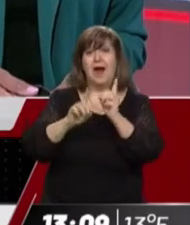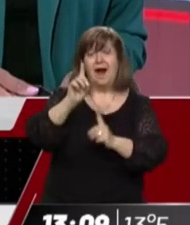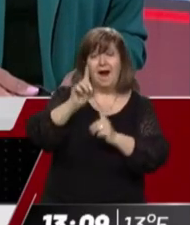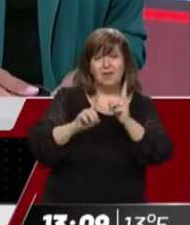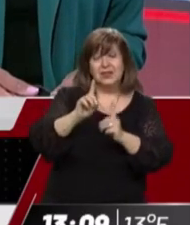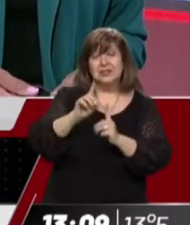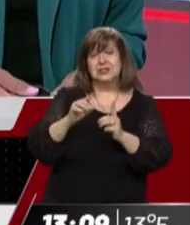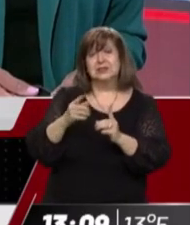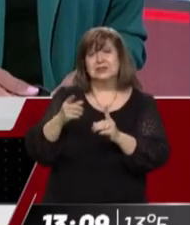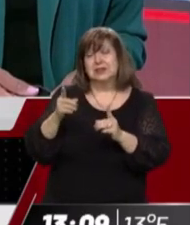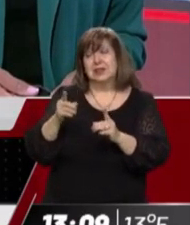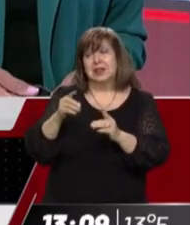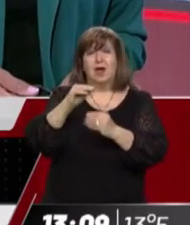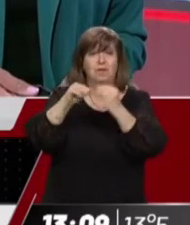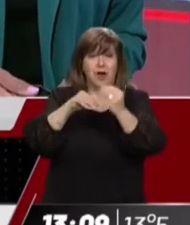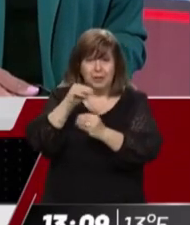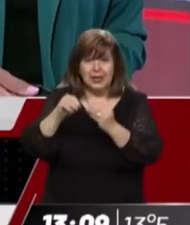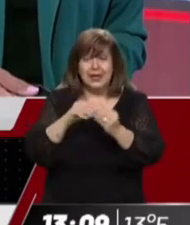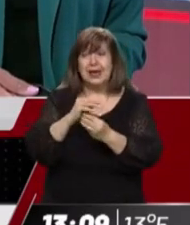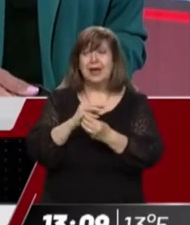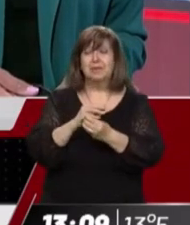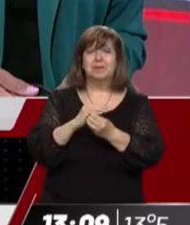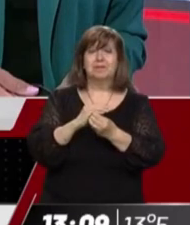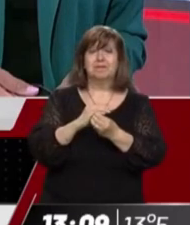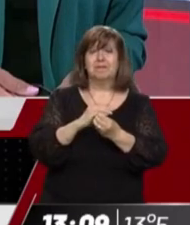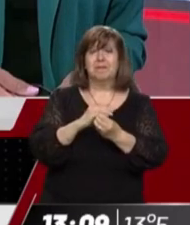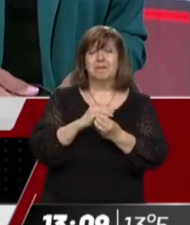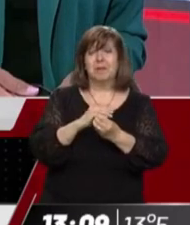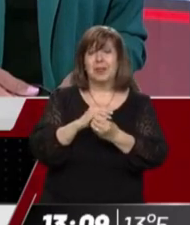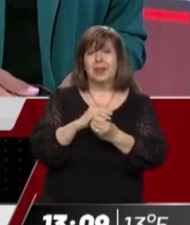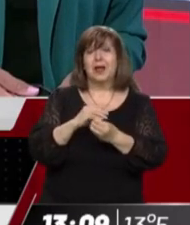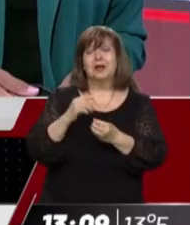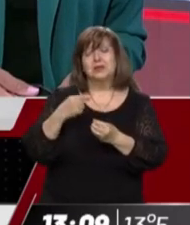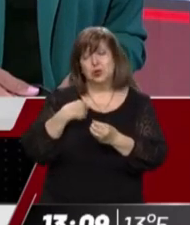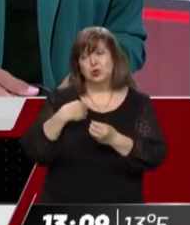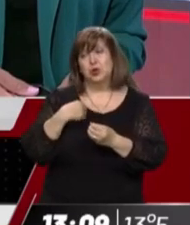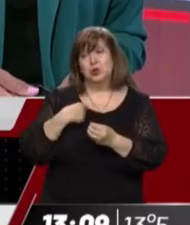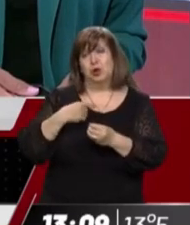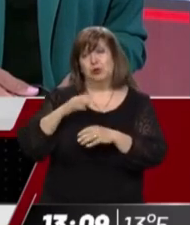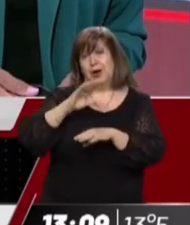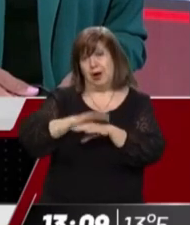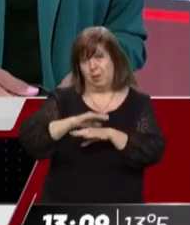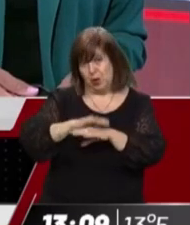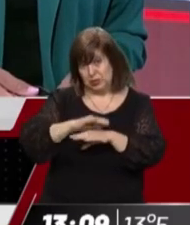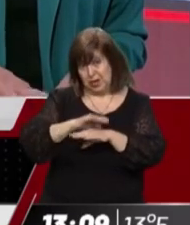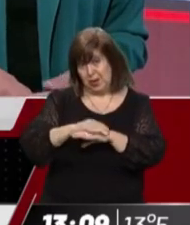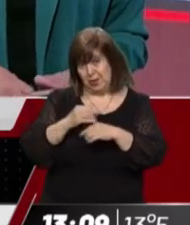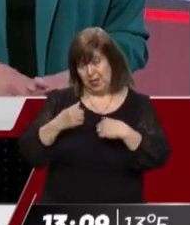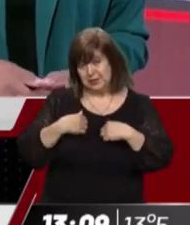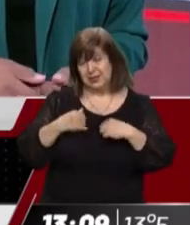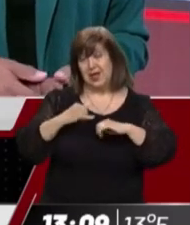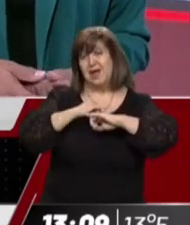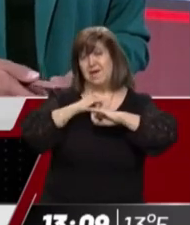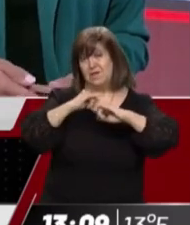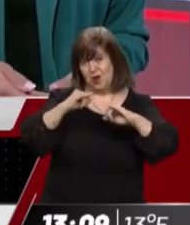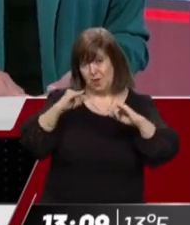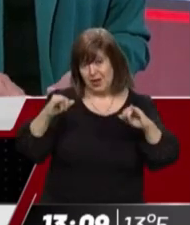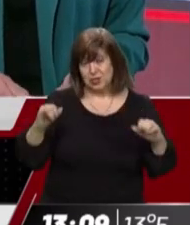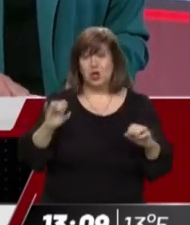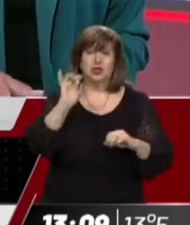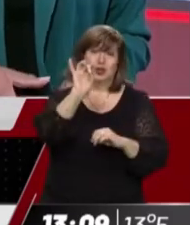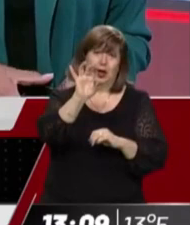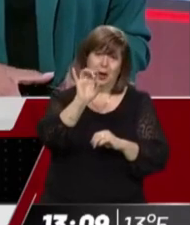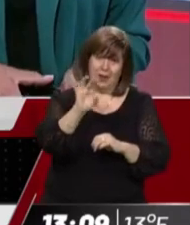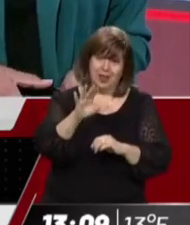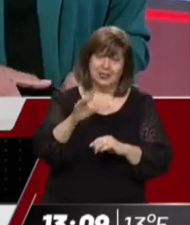tenemos nosotros como agentes que estamos en un medio de comunicación es llevar el mensaje, ¿no? Tal vez nuestro pequeño aporte en este